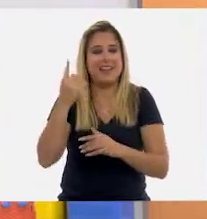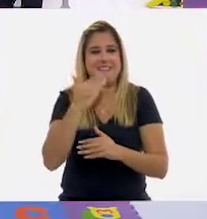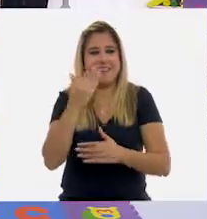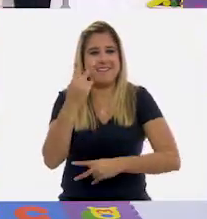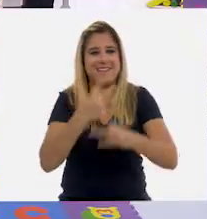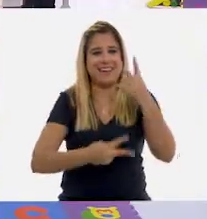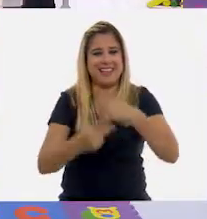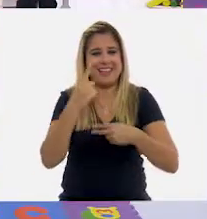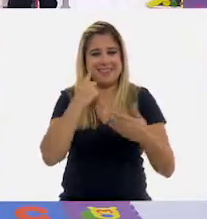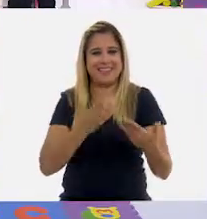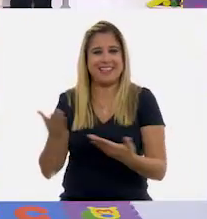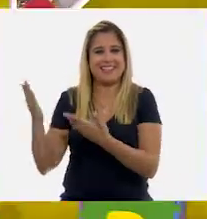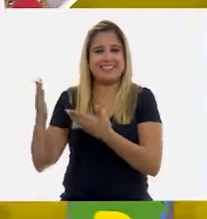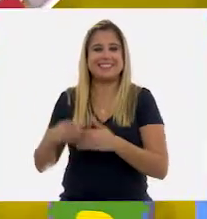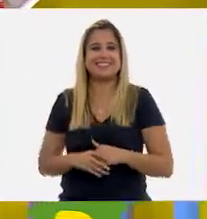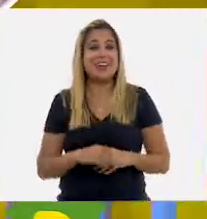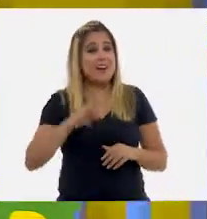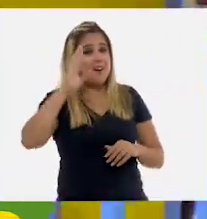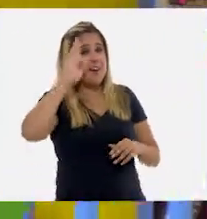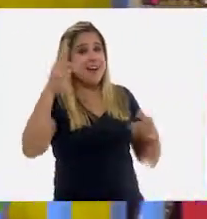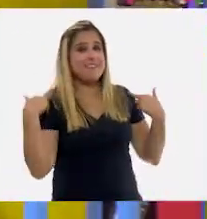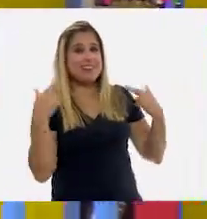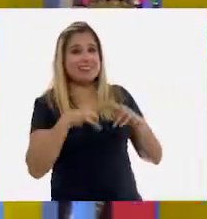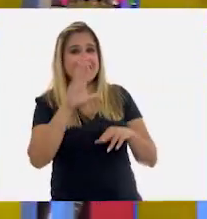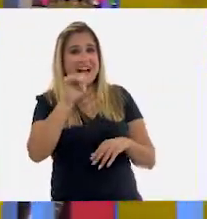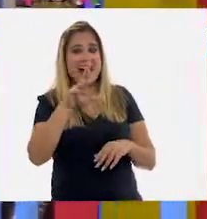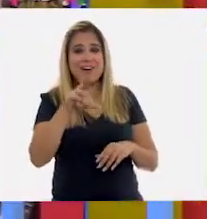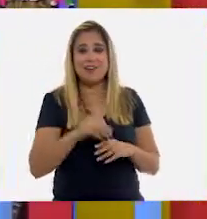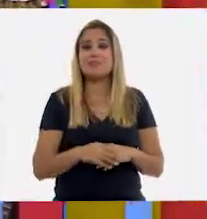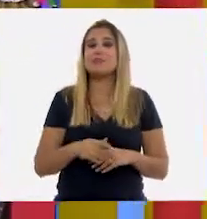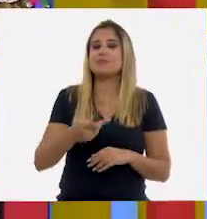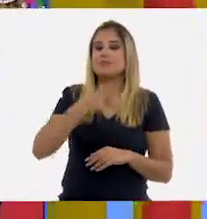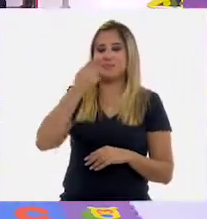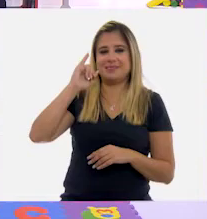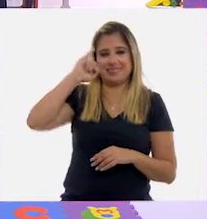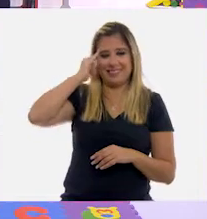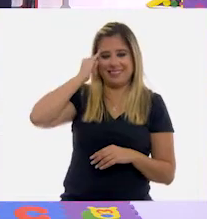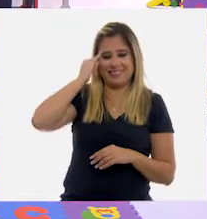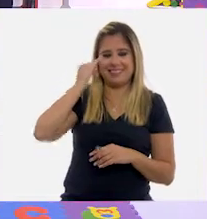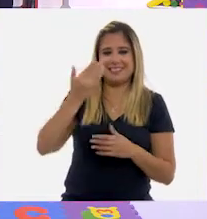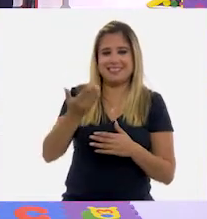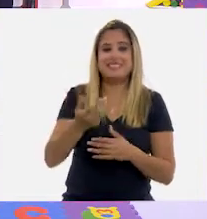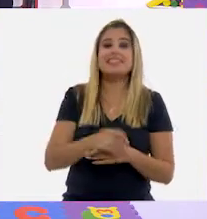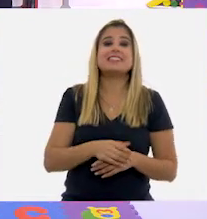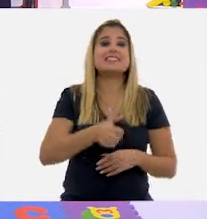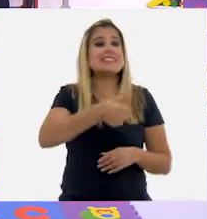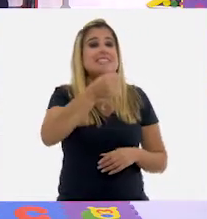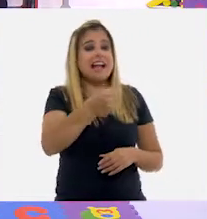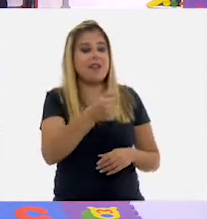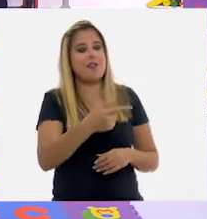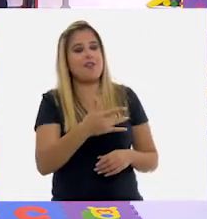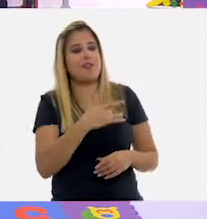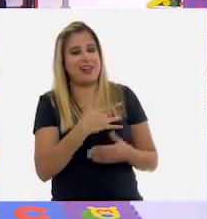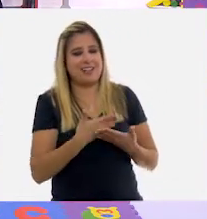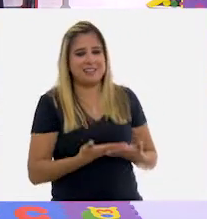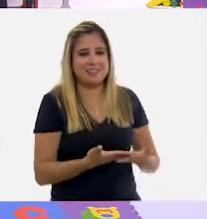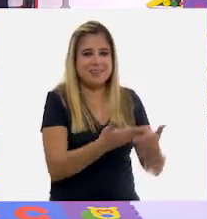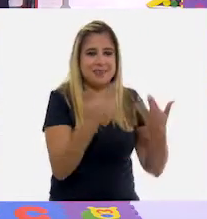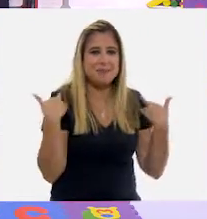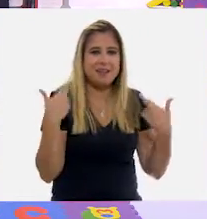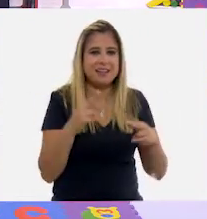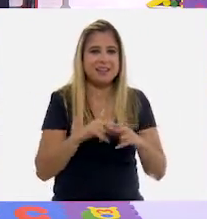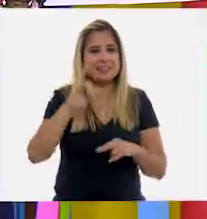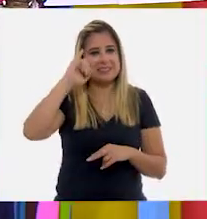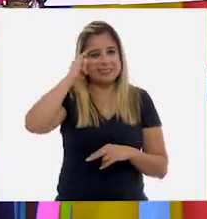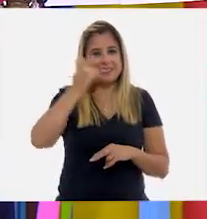¡Vengan! ¡Hola, maestra Caro! ¡Shkide! ¡Use! Un saludo con el corazón, maestra. Dijo ya